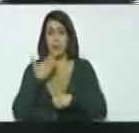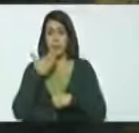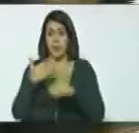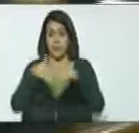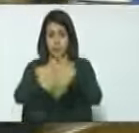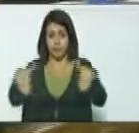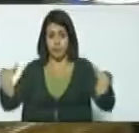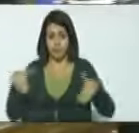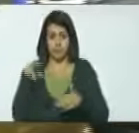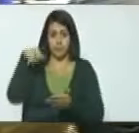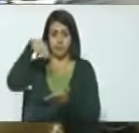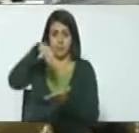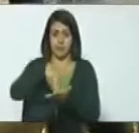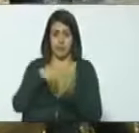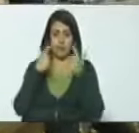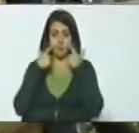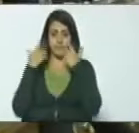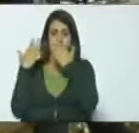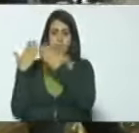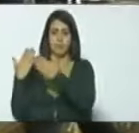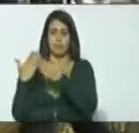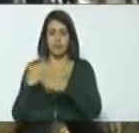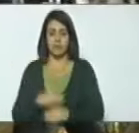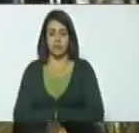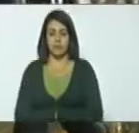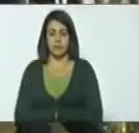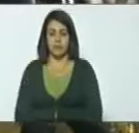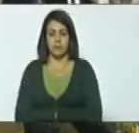Solicita a la tribuna de oradores, se le concede.